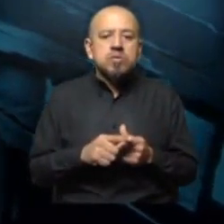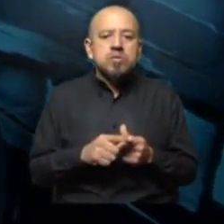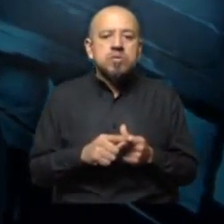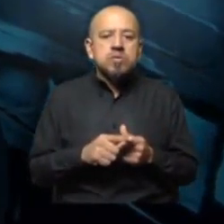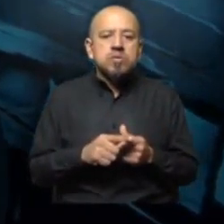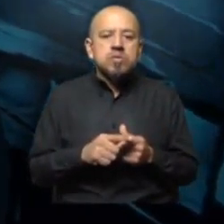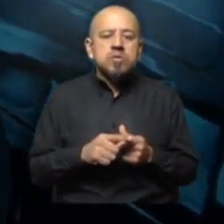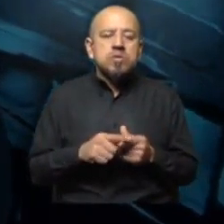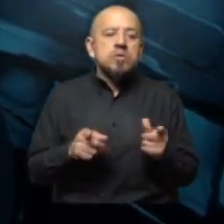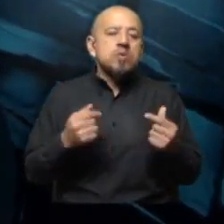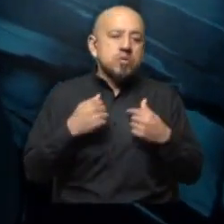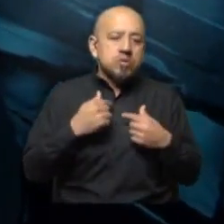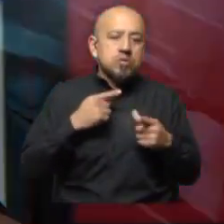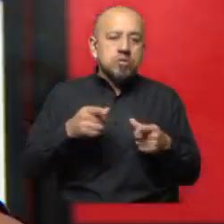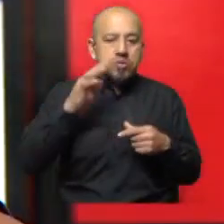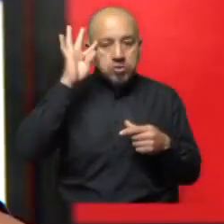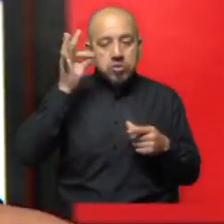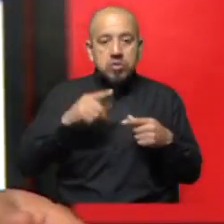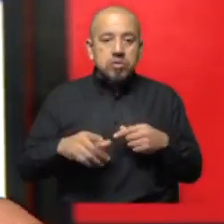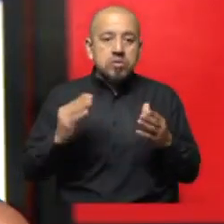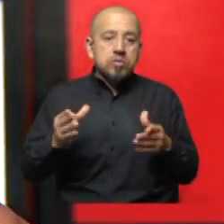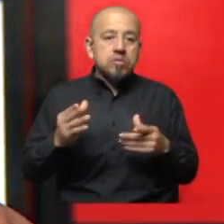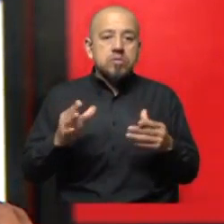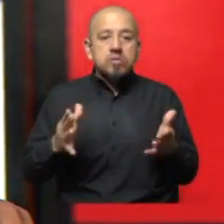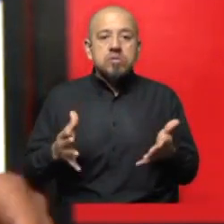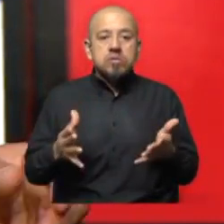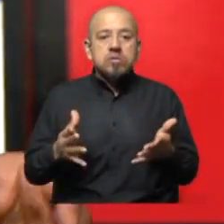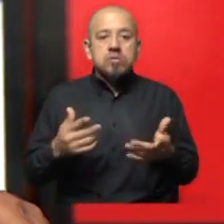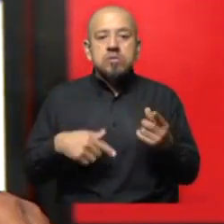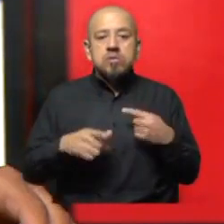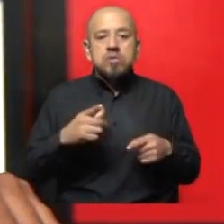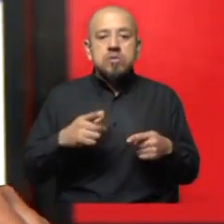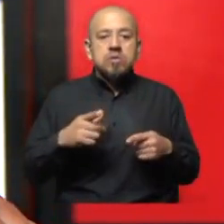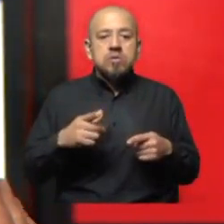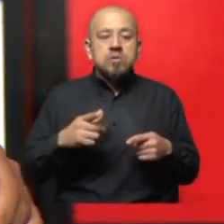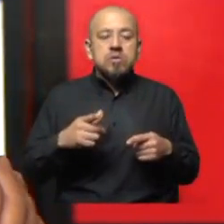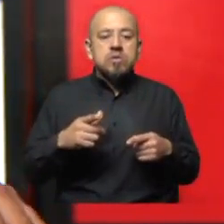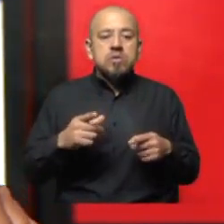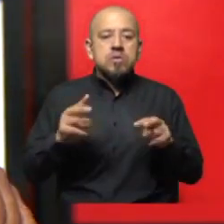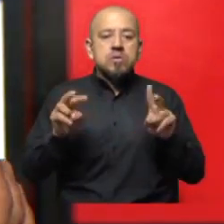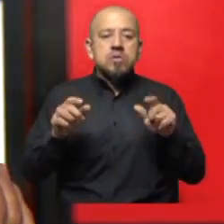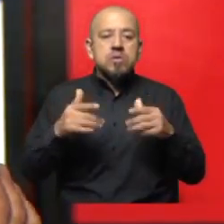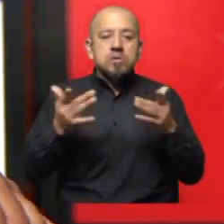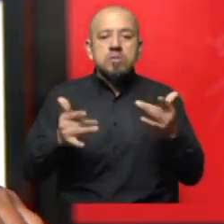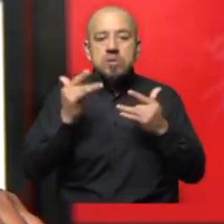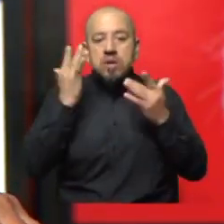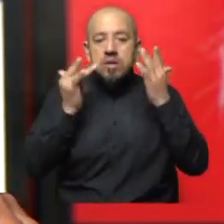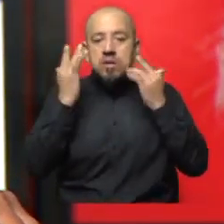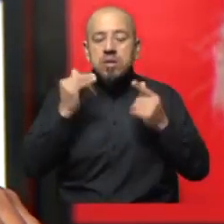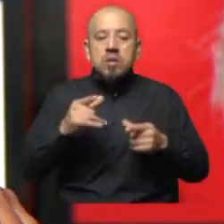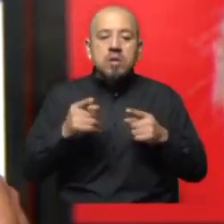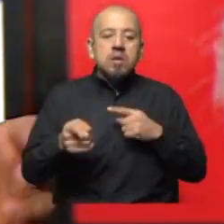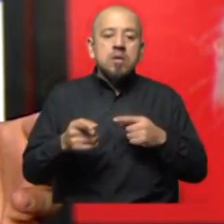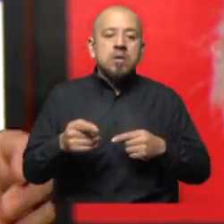como yo creo que decir que a todos les pasa no en una manera y más en las actividades artísticas puede ser que